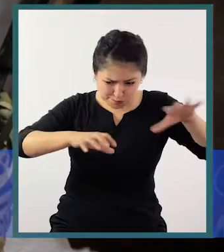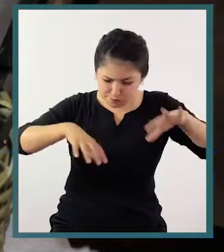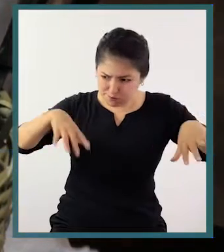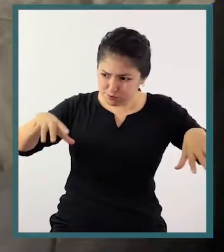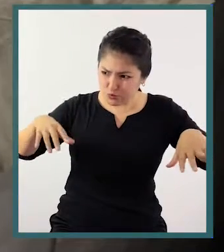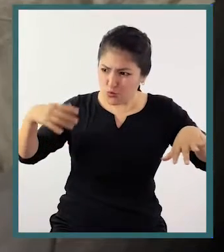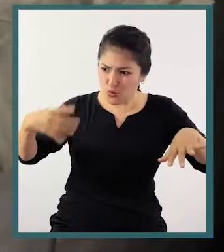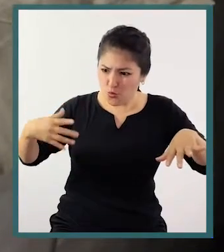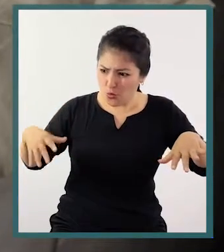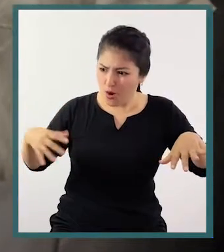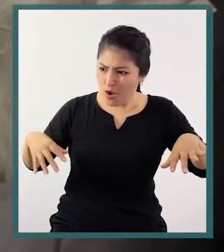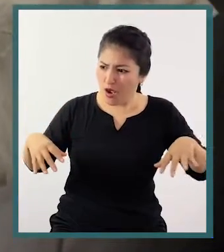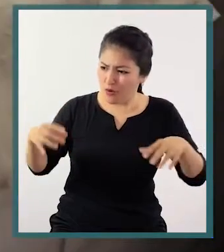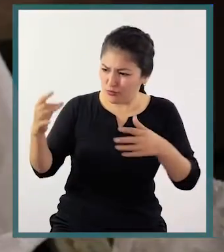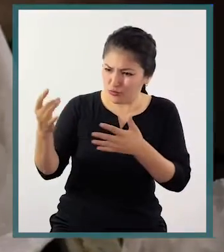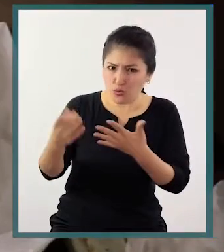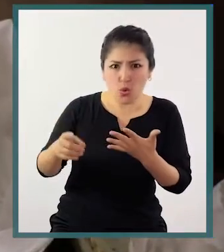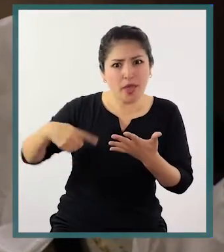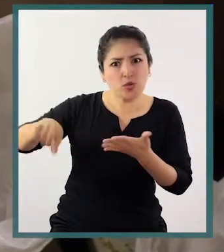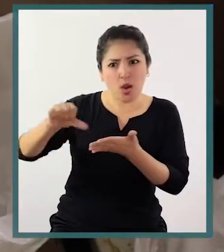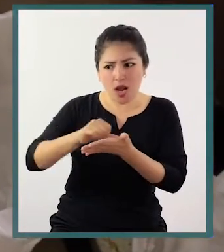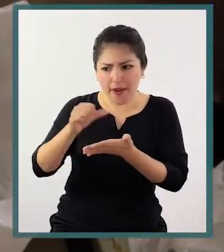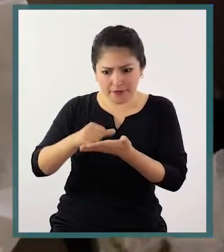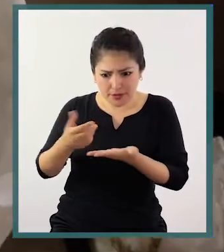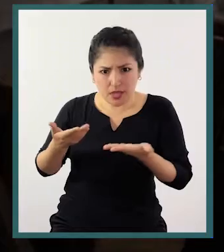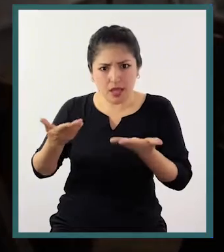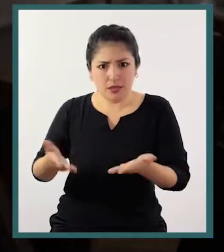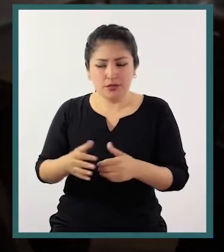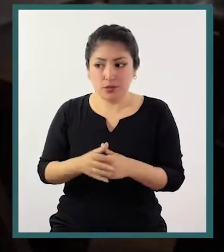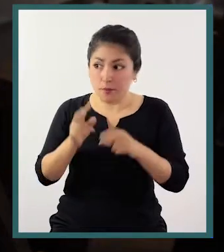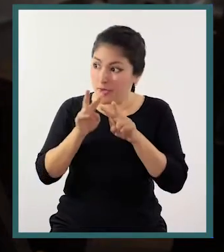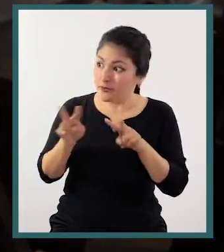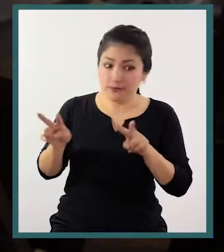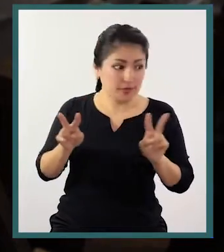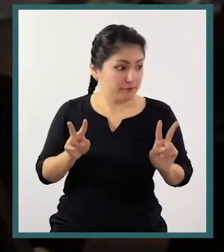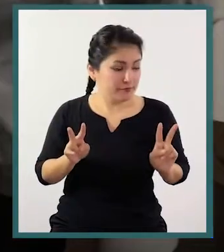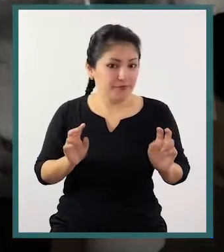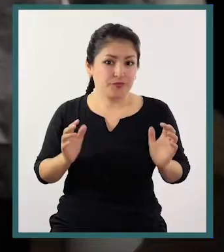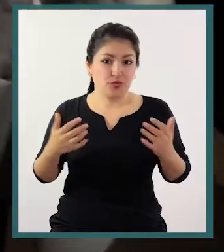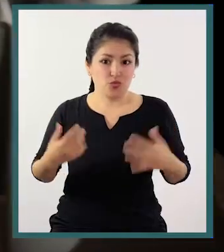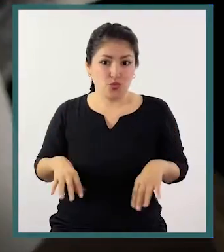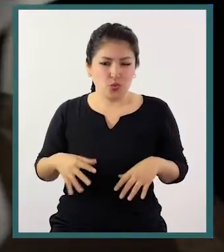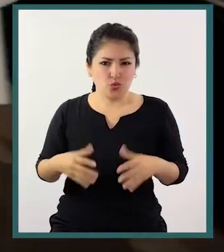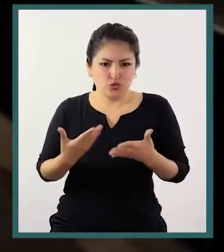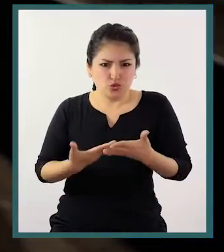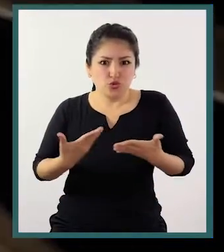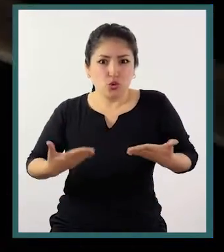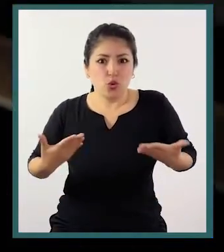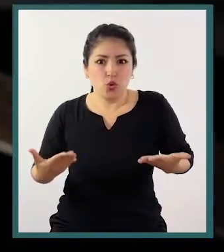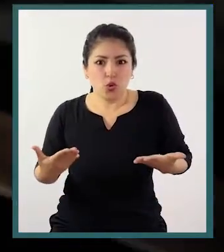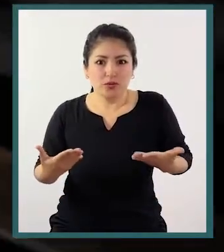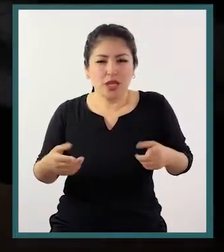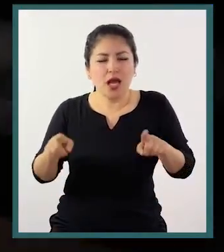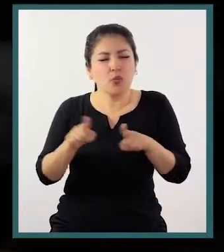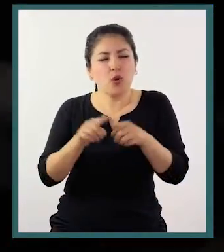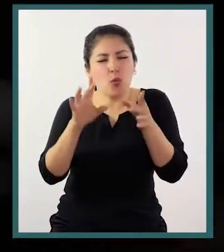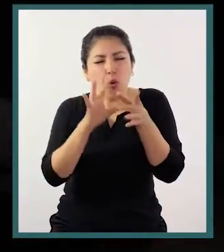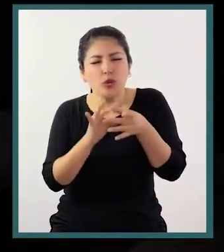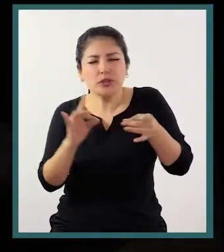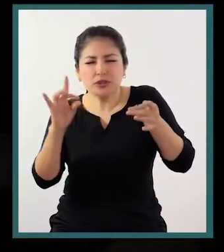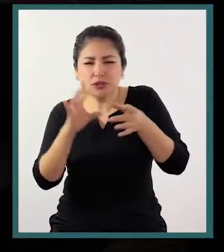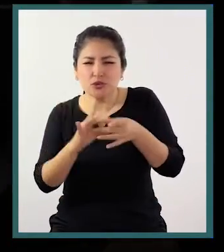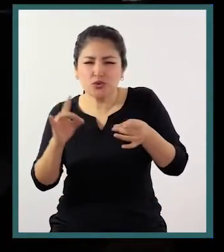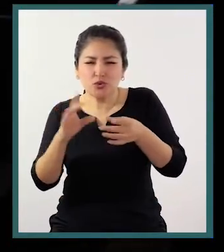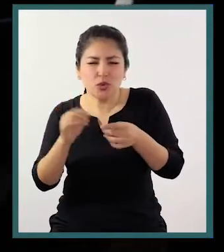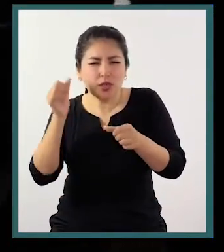objetos, la utilería que van a utilizar los artistas. Como pueden apreciar, son objetos que es parte de la